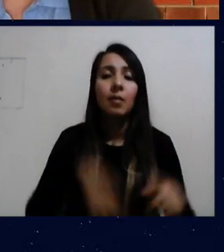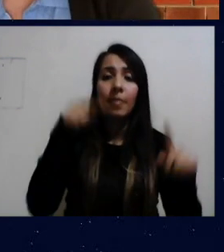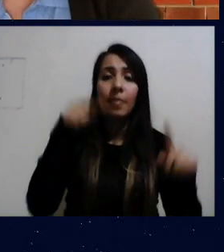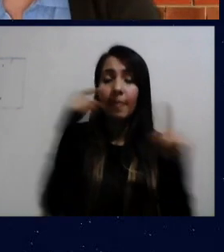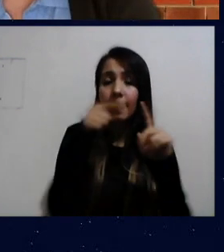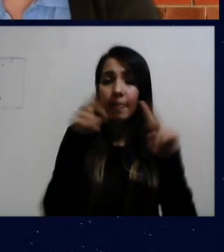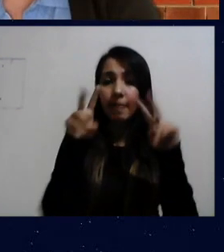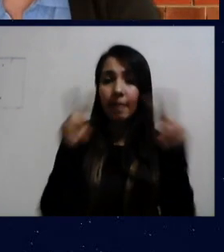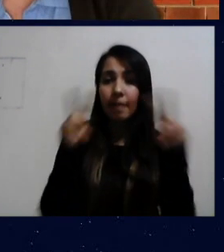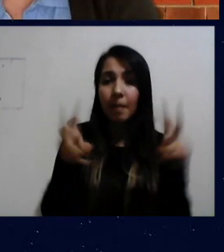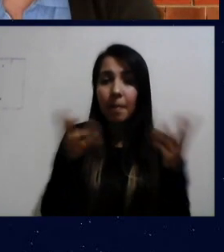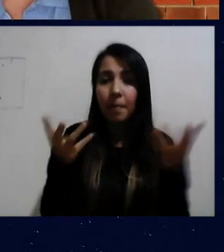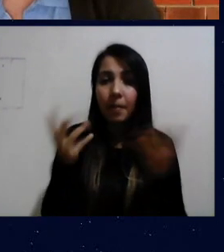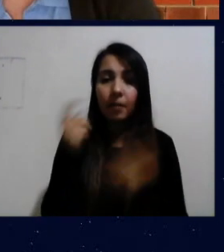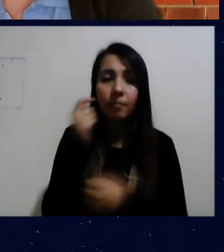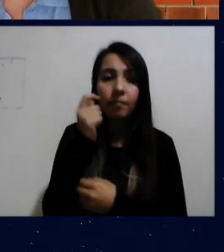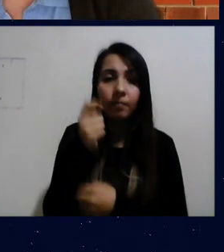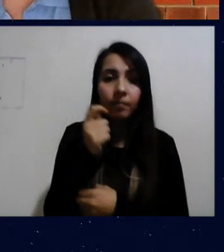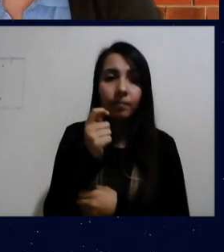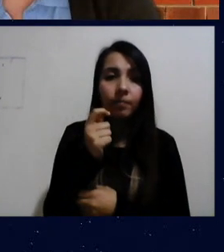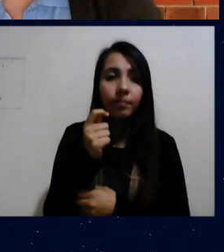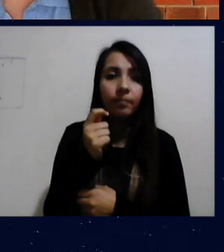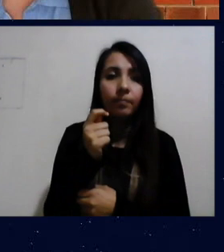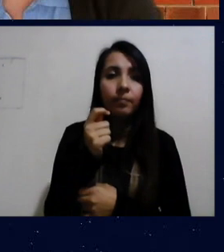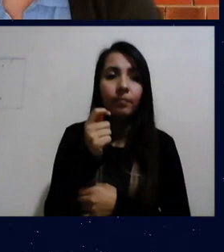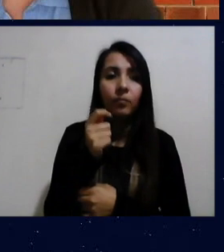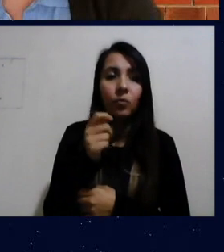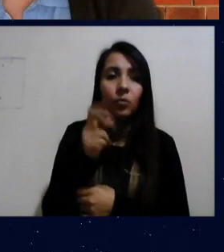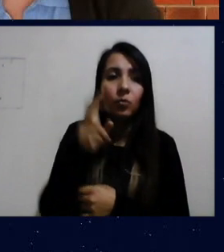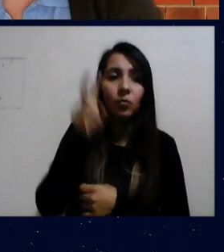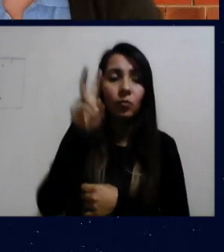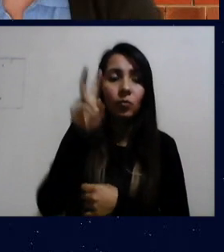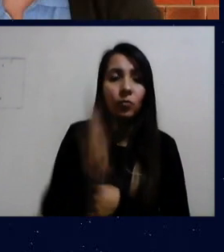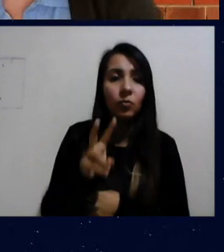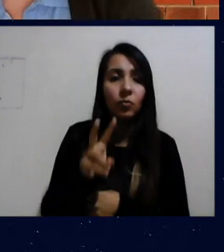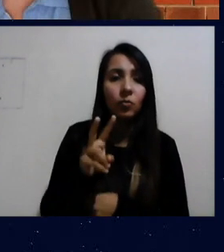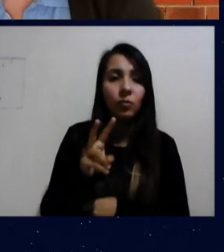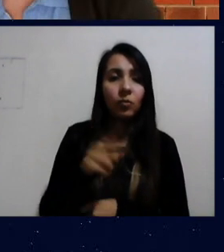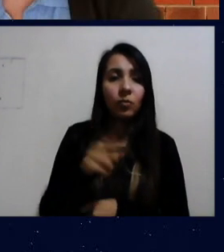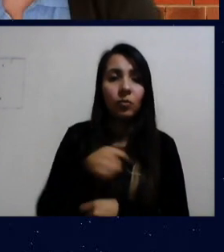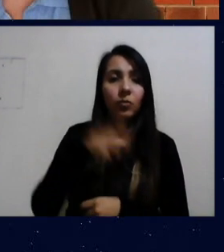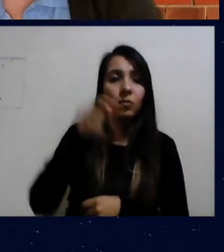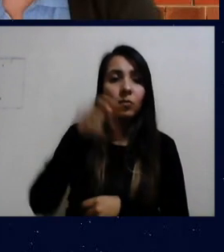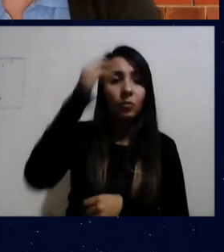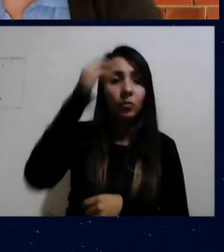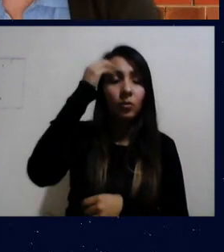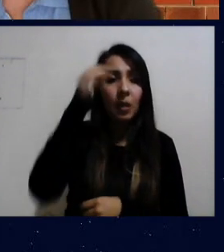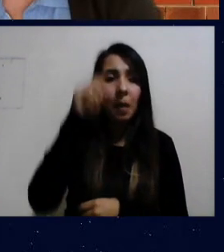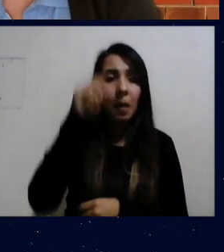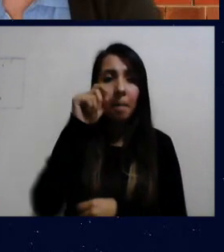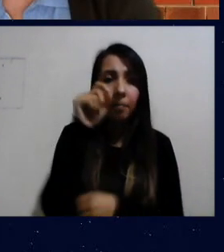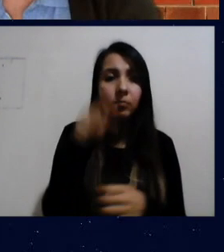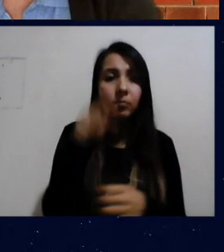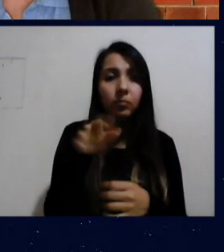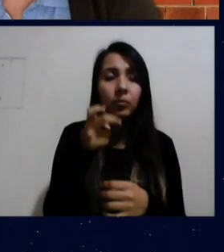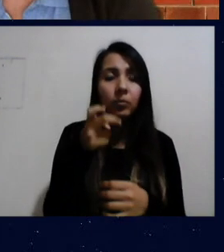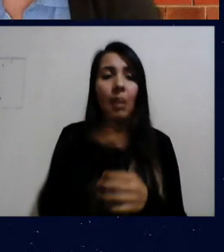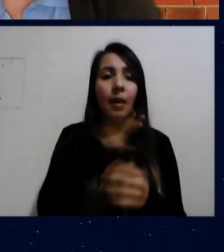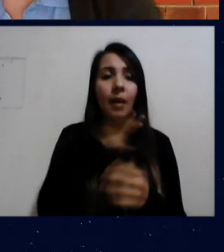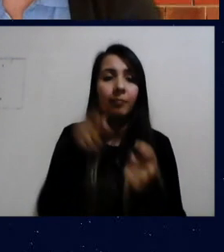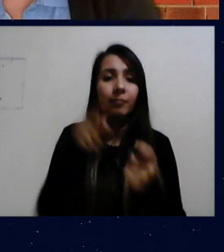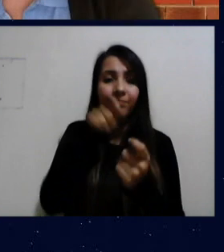probablemente no correspondan a las mismas regiones, solo en entornos muy específicos, donde la materia está en una zona muy clara y es irradiada